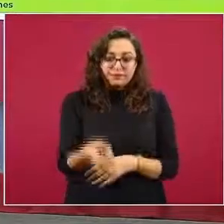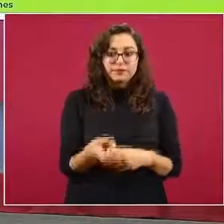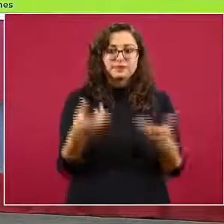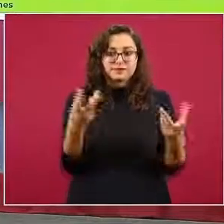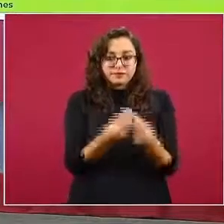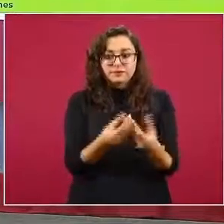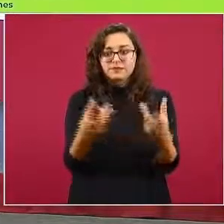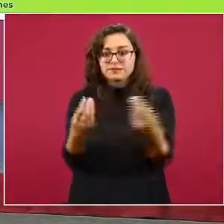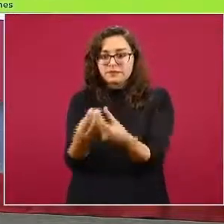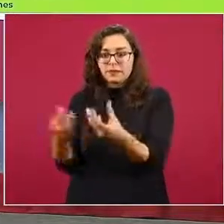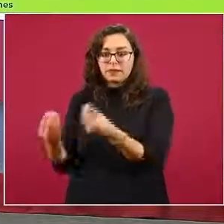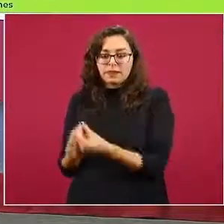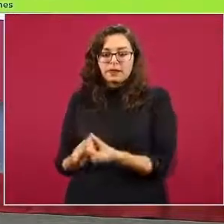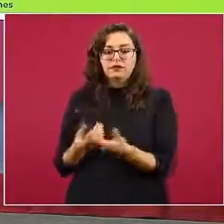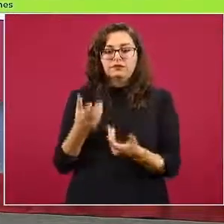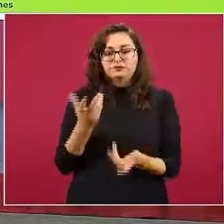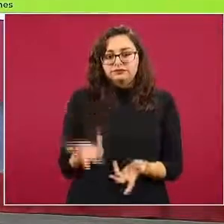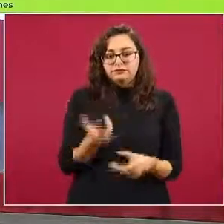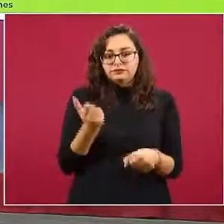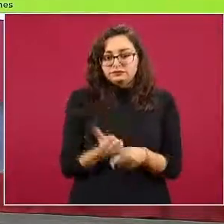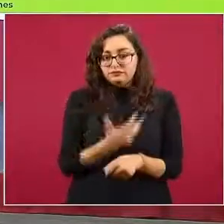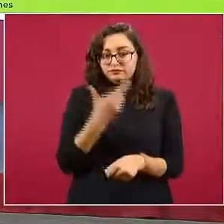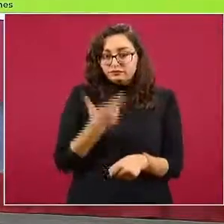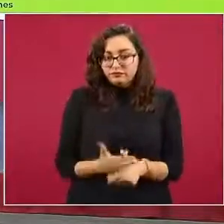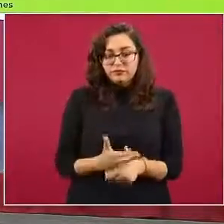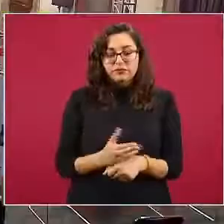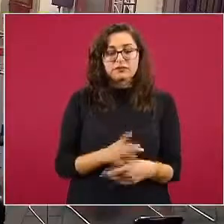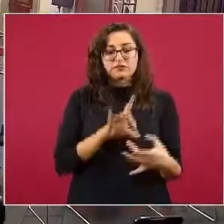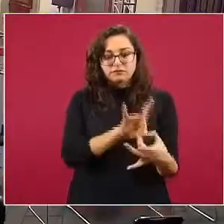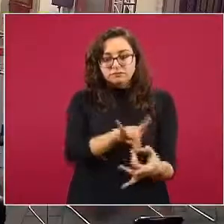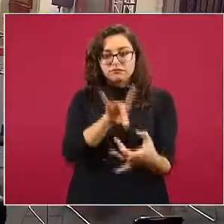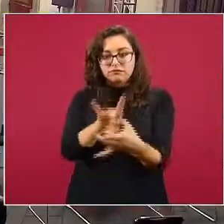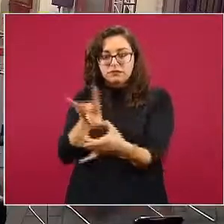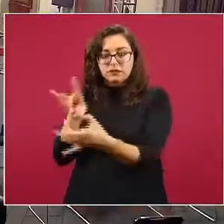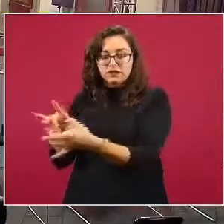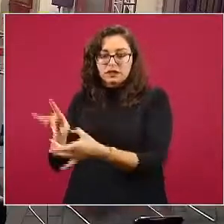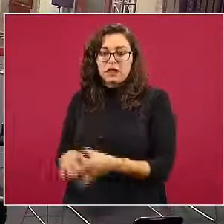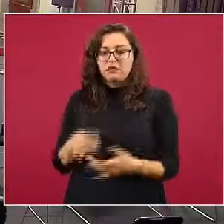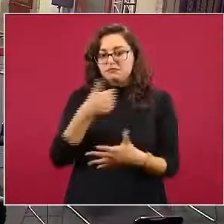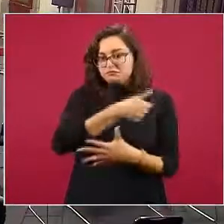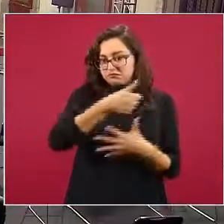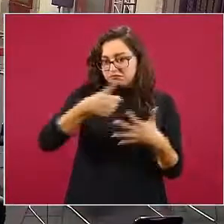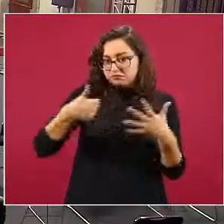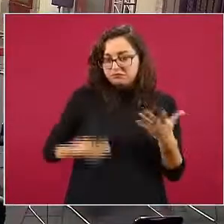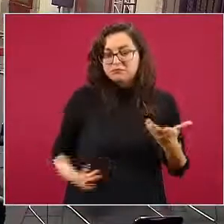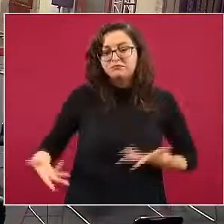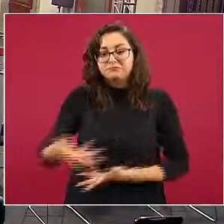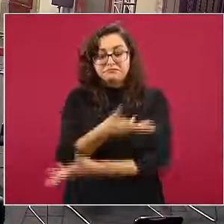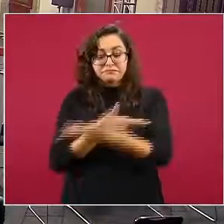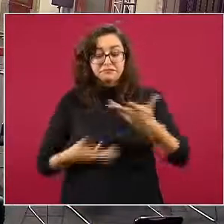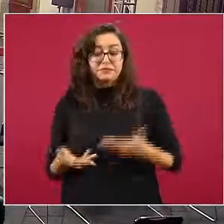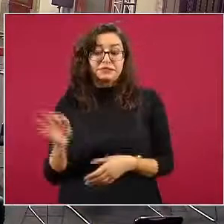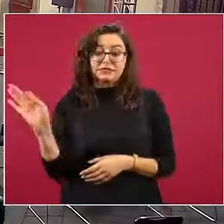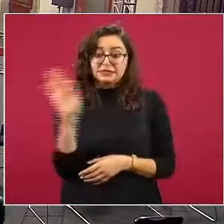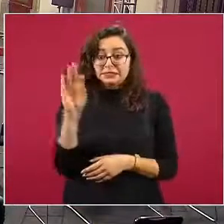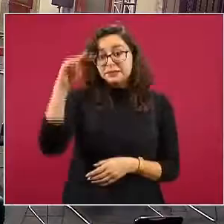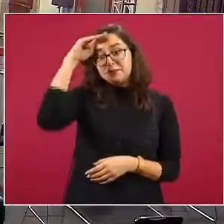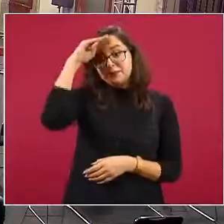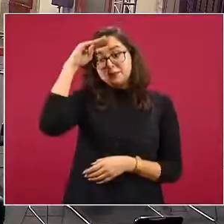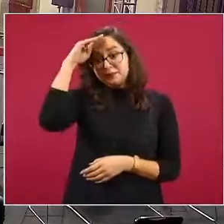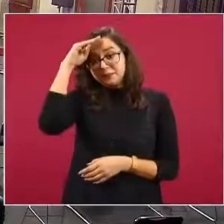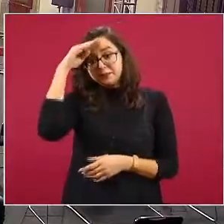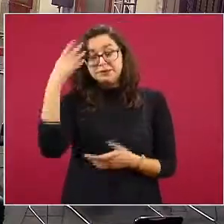mano con cada una de las secretarías, no solo salud, sino en la interacción entre cada una de ellas. Entonces, aunque pareciera que solamente es